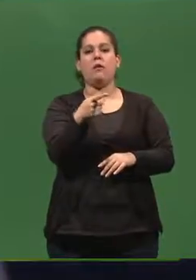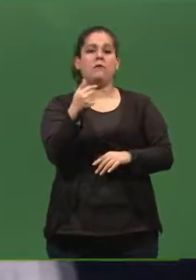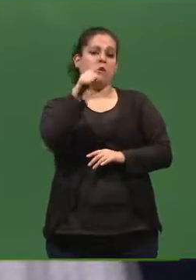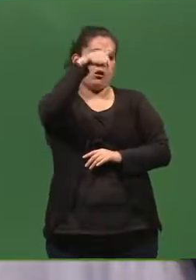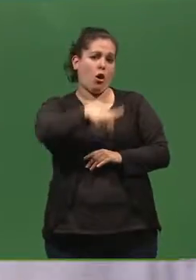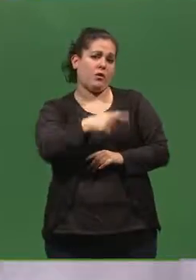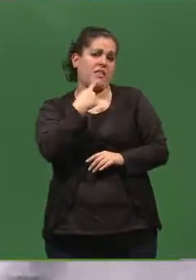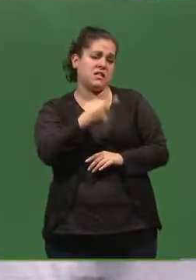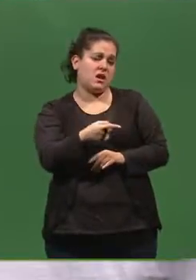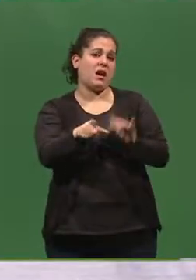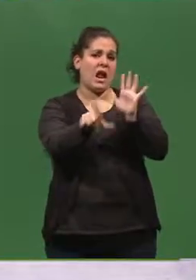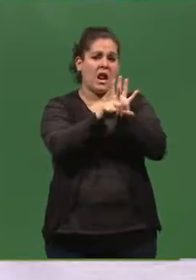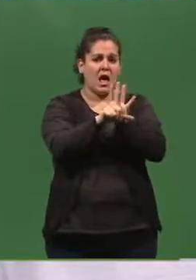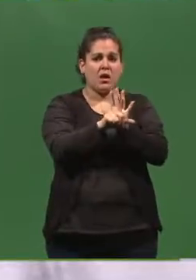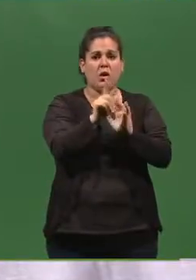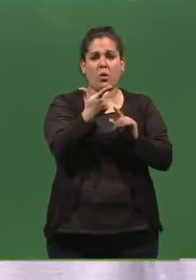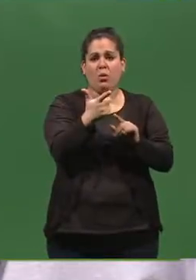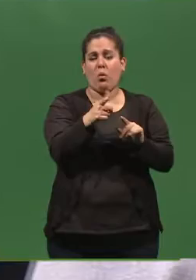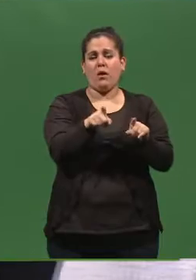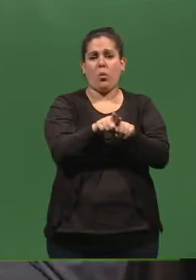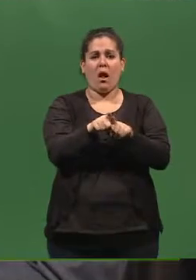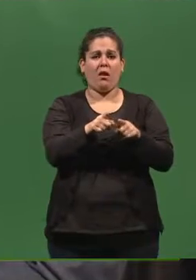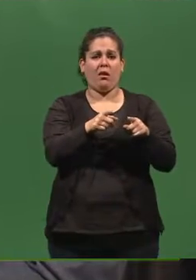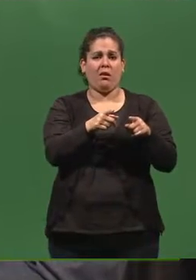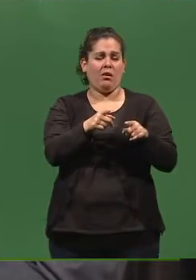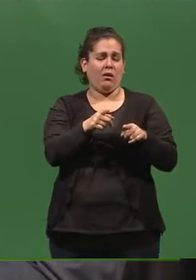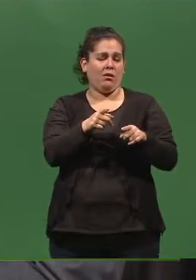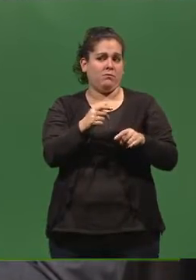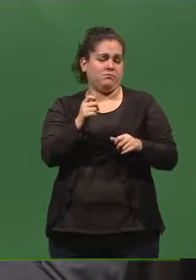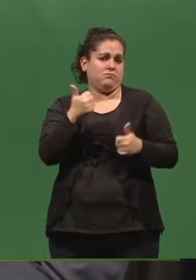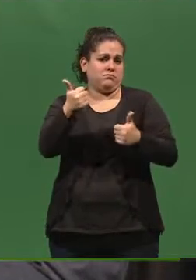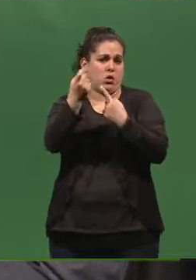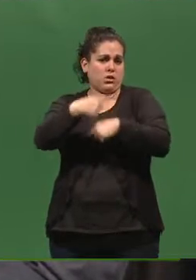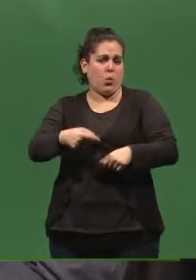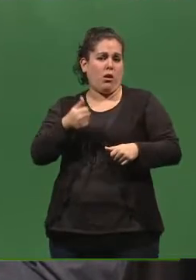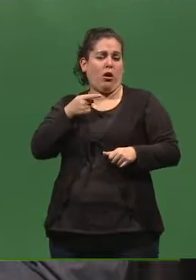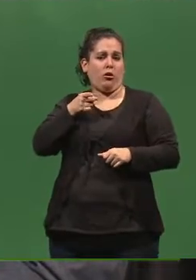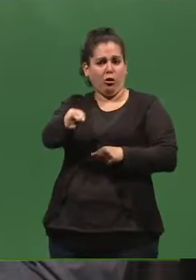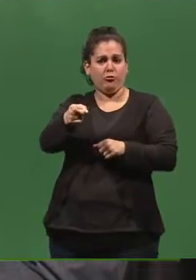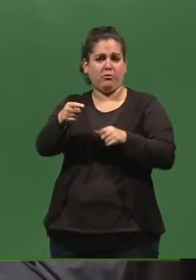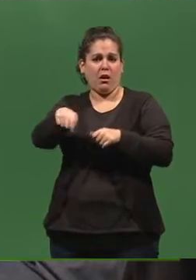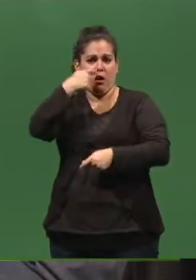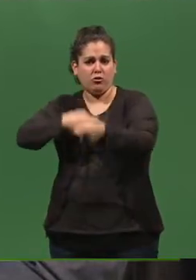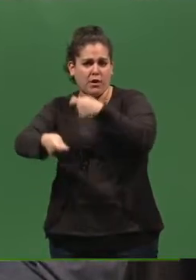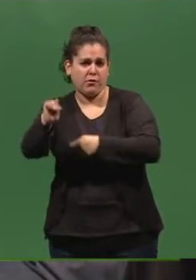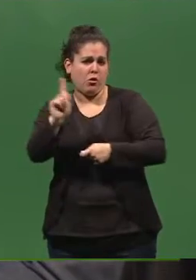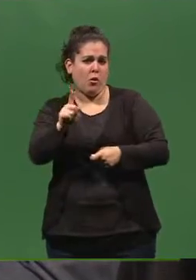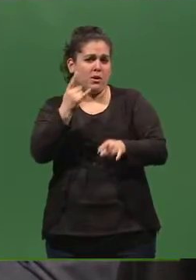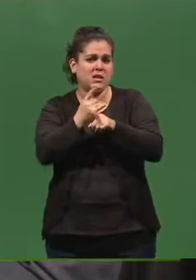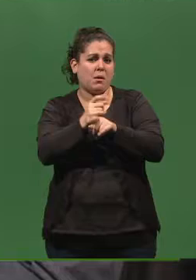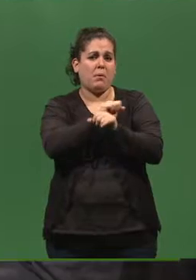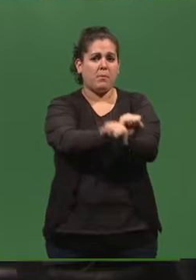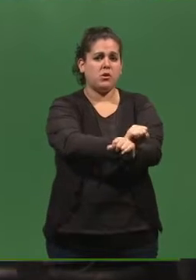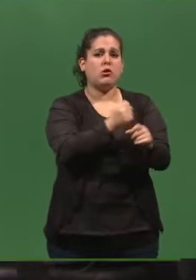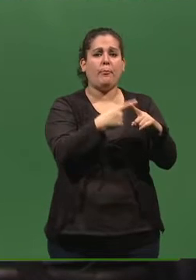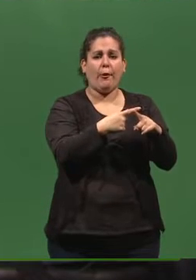exposiciones era que hoy esta ley no está dando resultado para la lucha contra el narcotráfico, porque la mayoría de las causas por drogas son por tenencia o por tenencia para